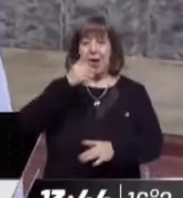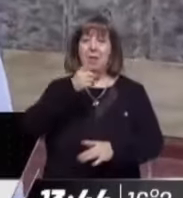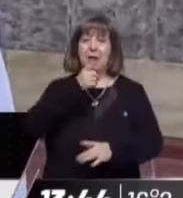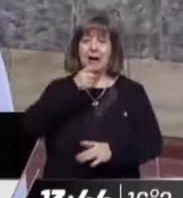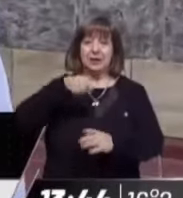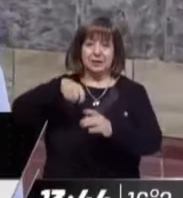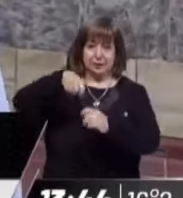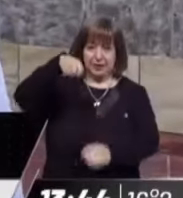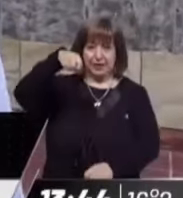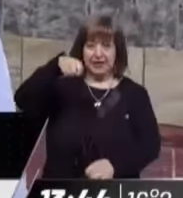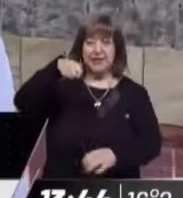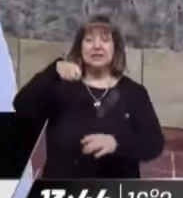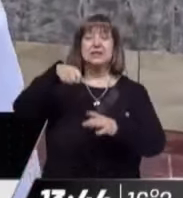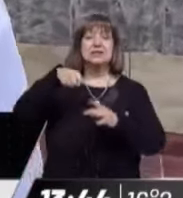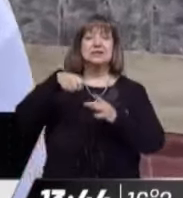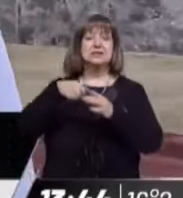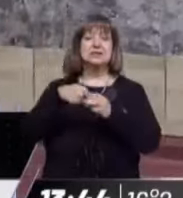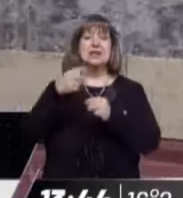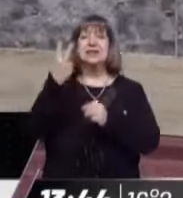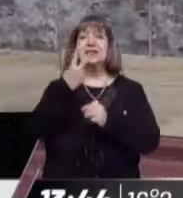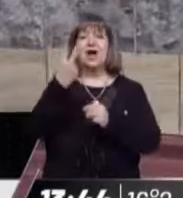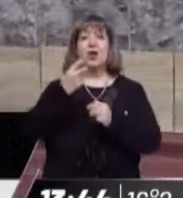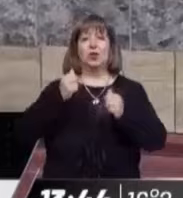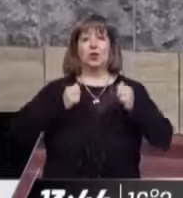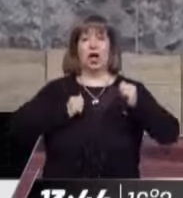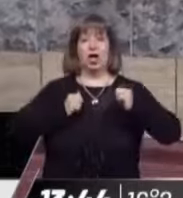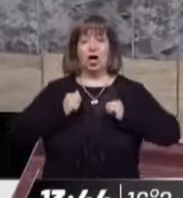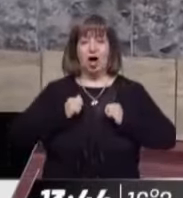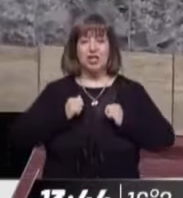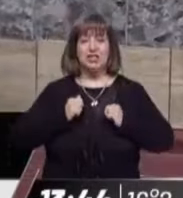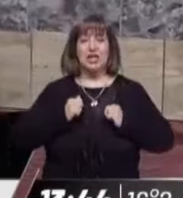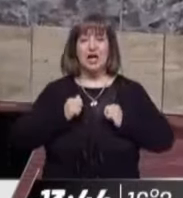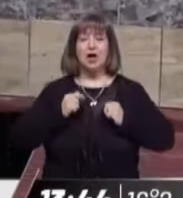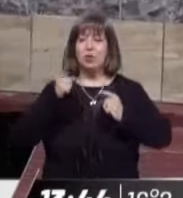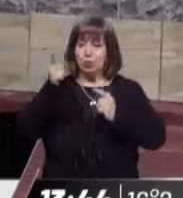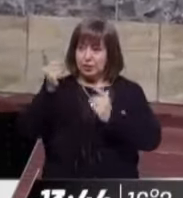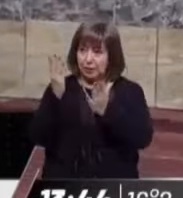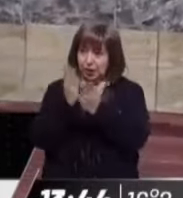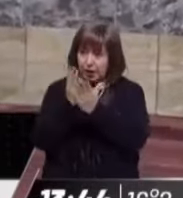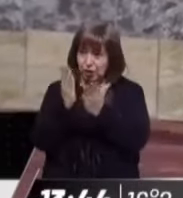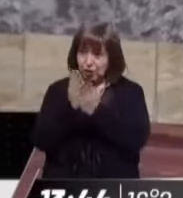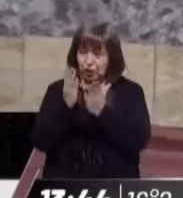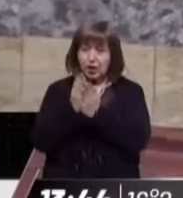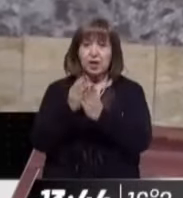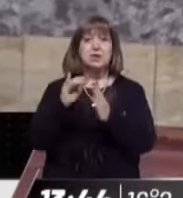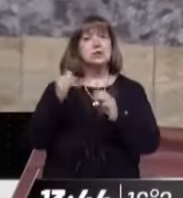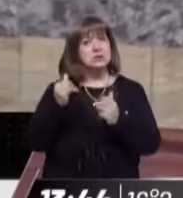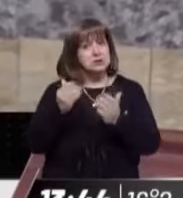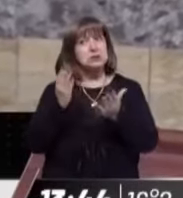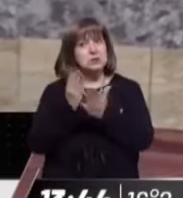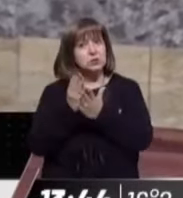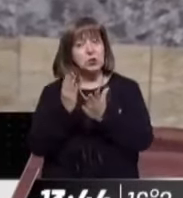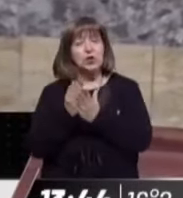Bastón. Bautista querido, escúchame, ¿segundo escolta? Sí. Bueno, ¿y vos también estudiás un montón? Sí. ¿Qué te